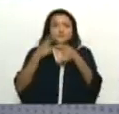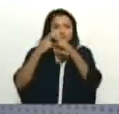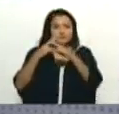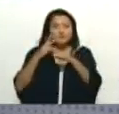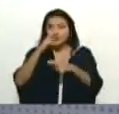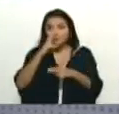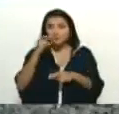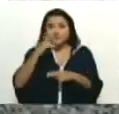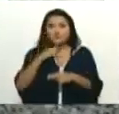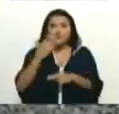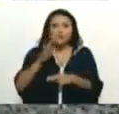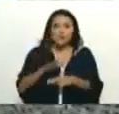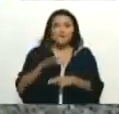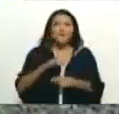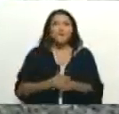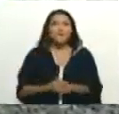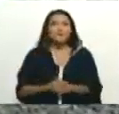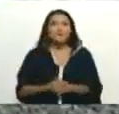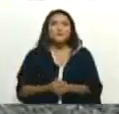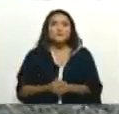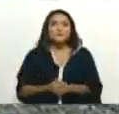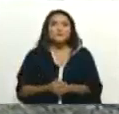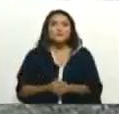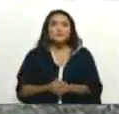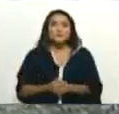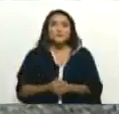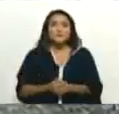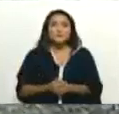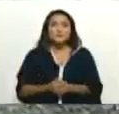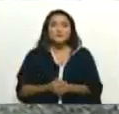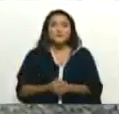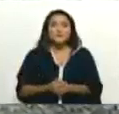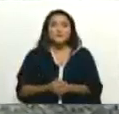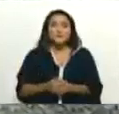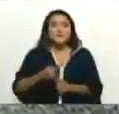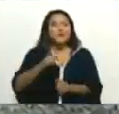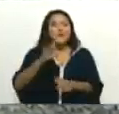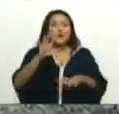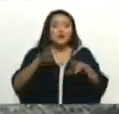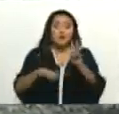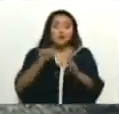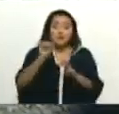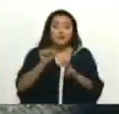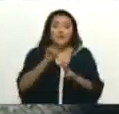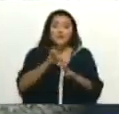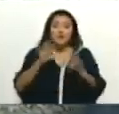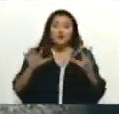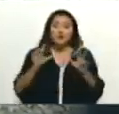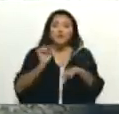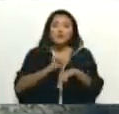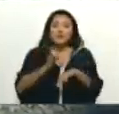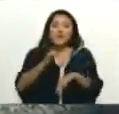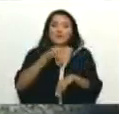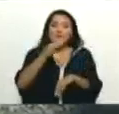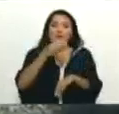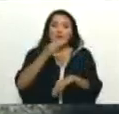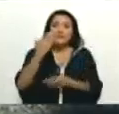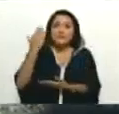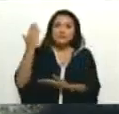siembra. Pero bueno, Aristóbulo nos pide que lo recordemos. Así es, cuando son las 12 y 28 minutos de la tarde, nosotros